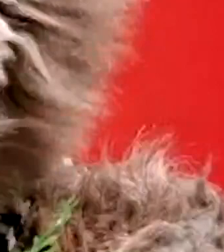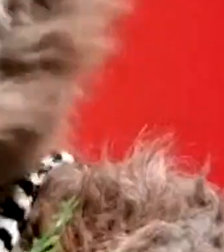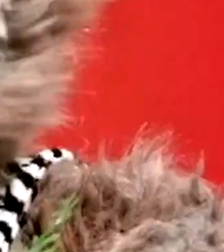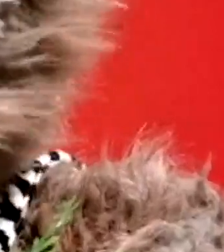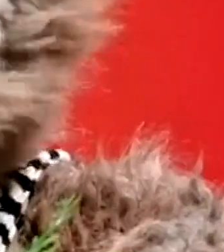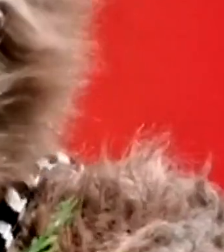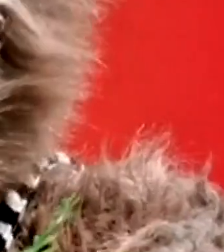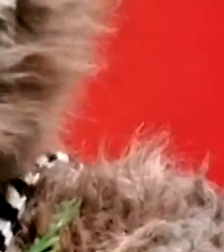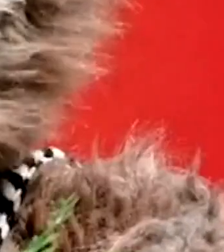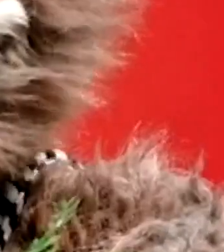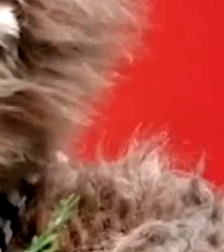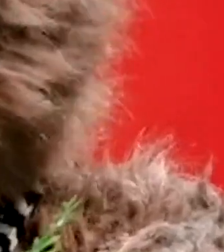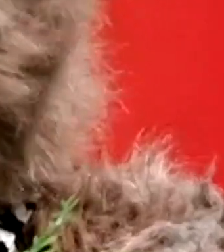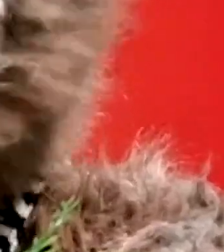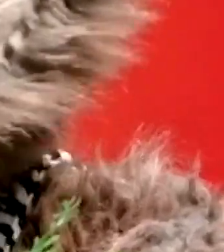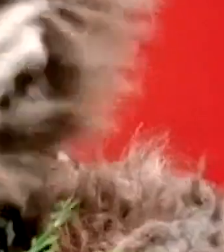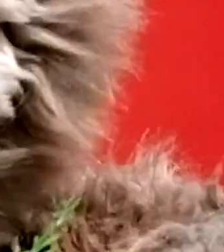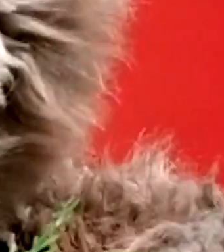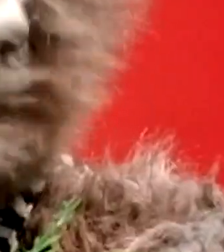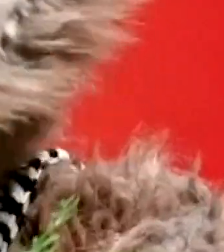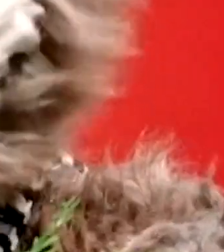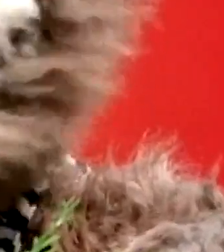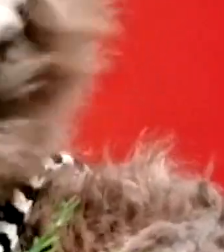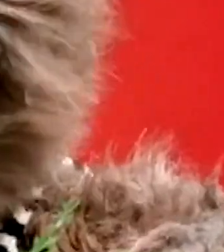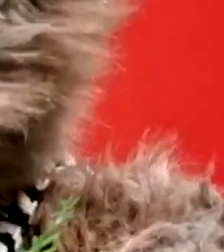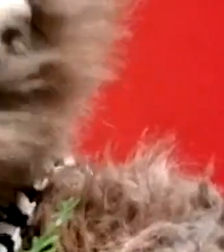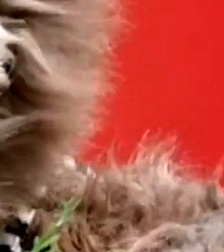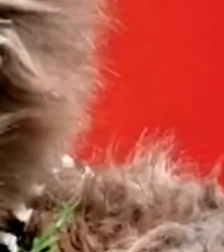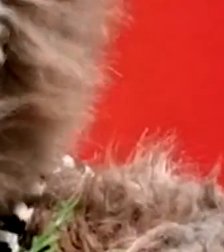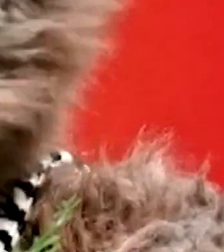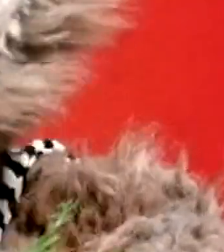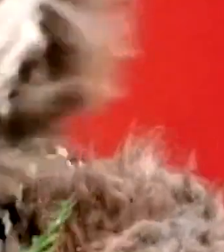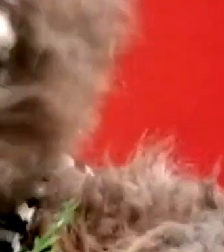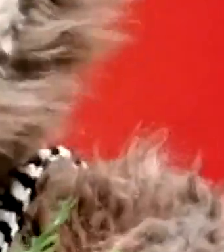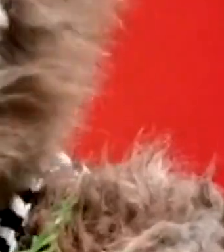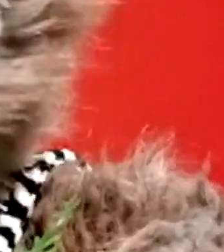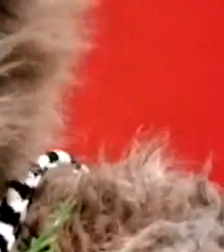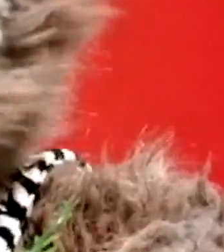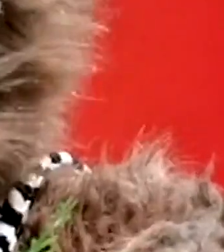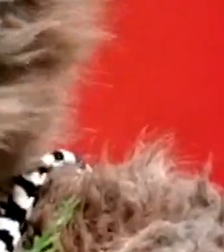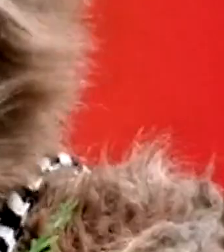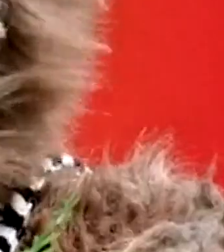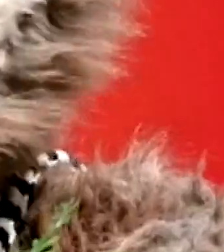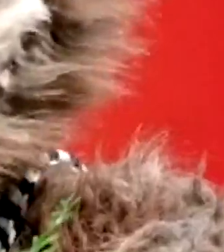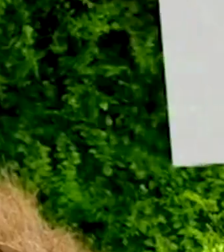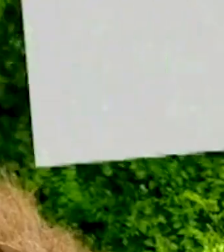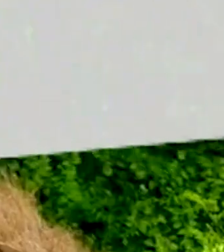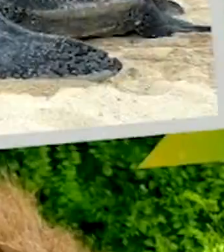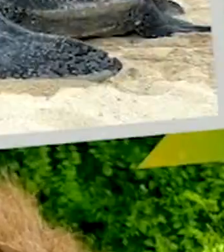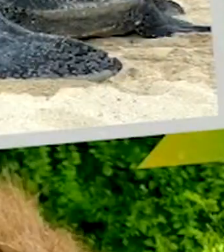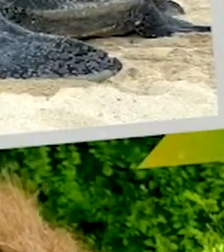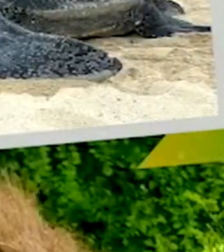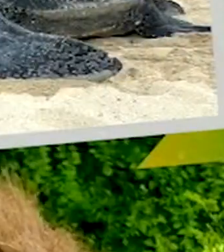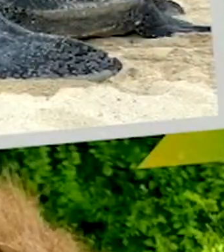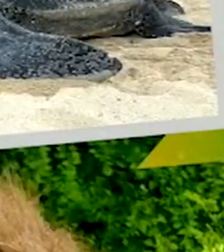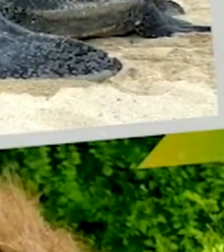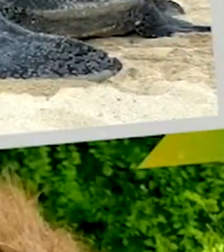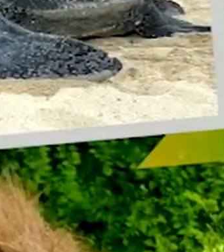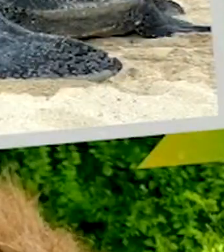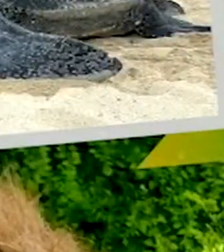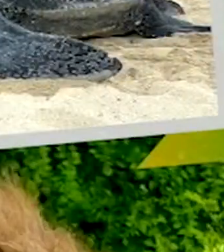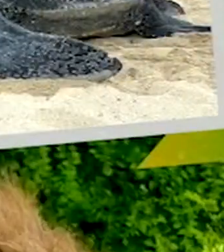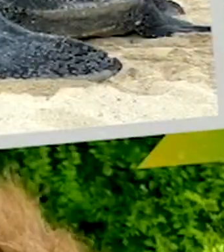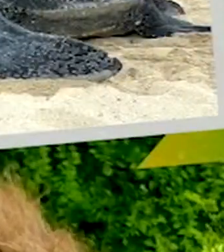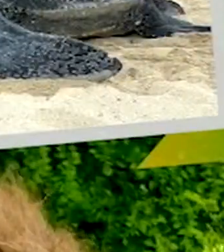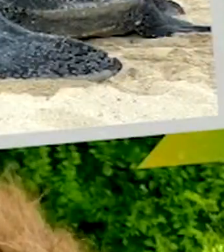grandes. La tortuga baula es la única tortuga marina sin caparazón duro. Su nombre común en